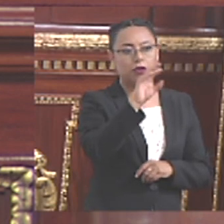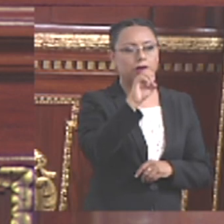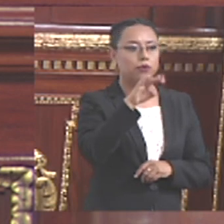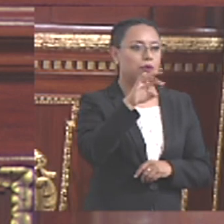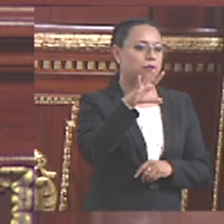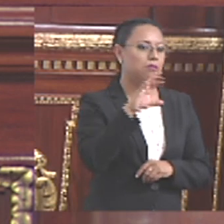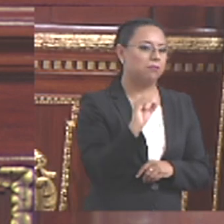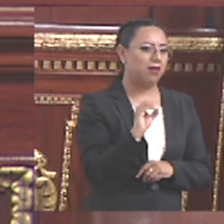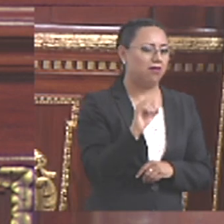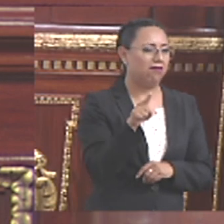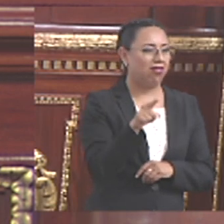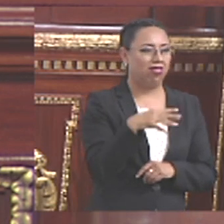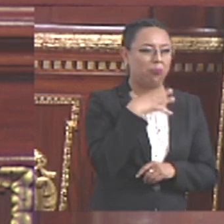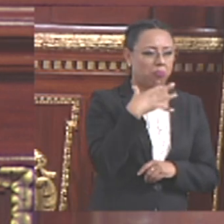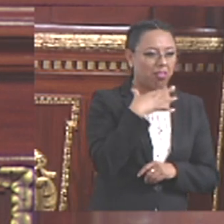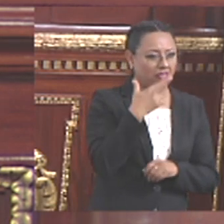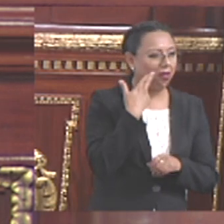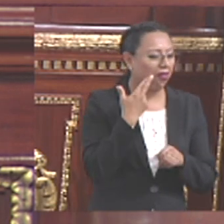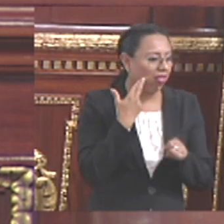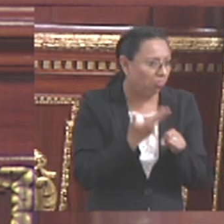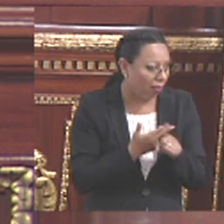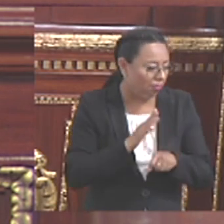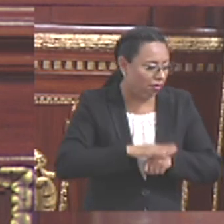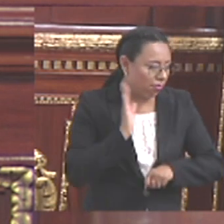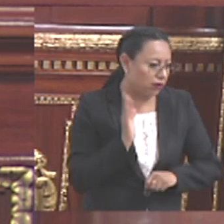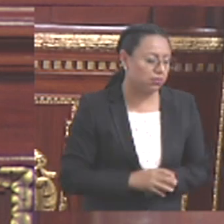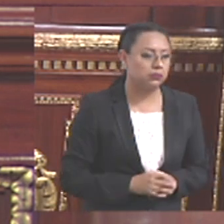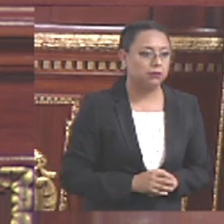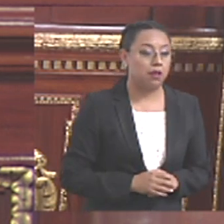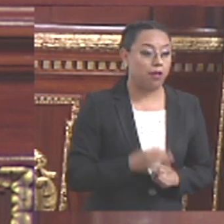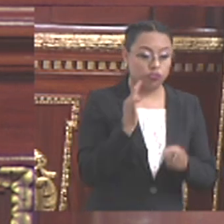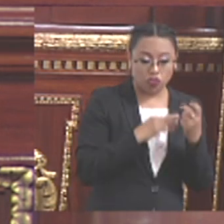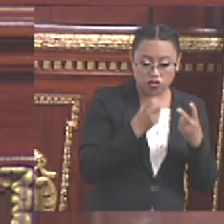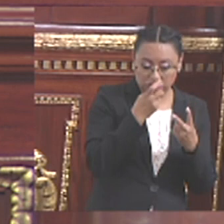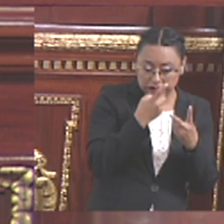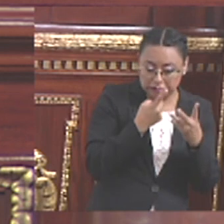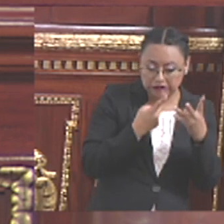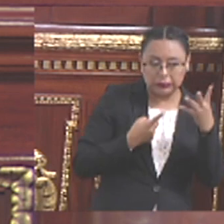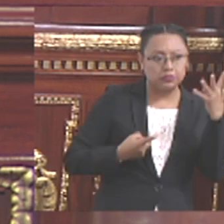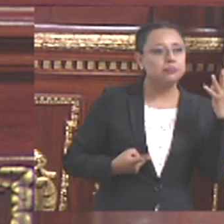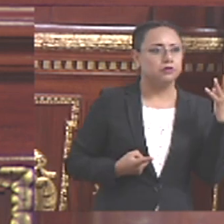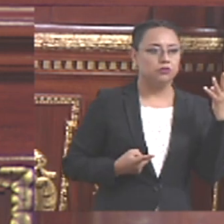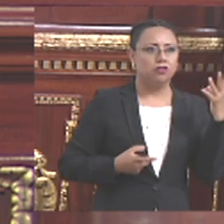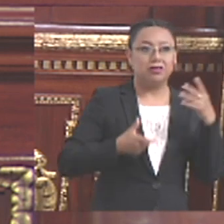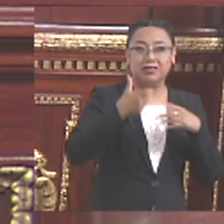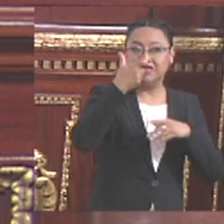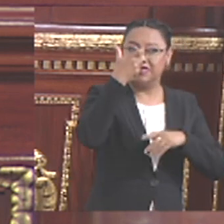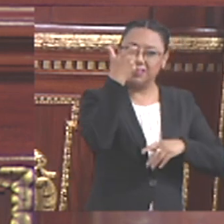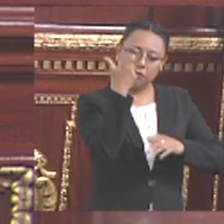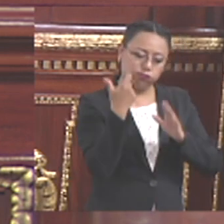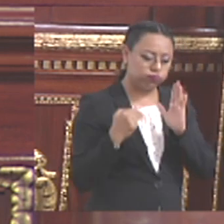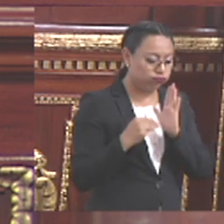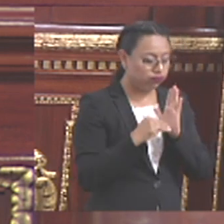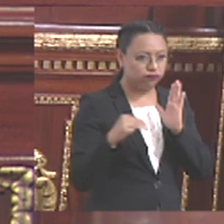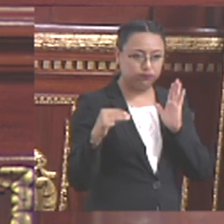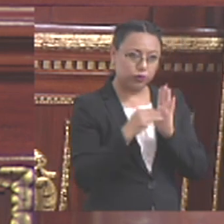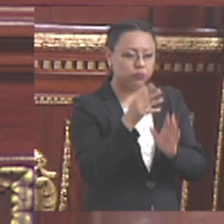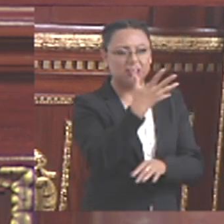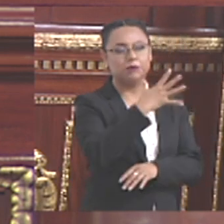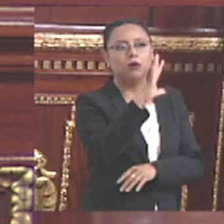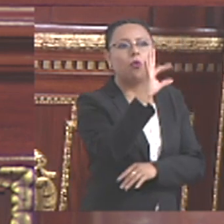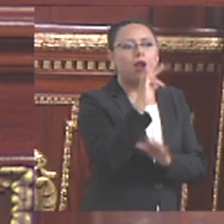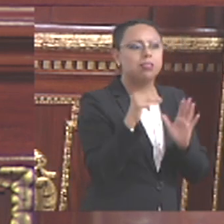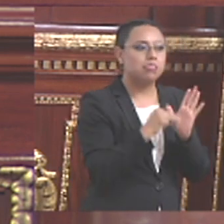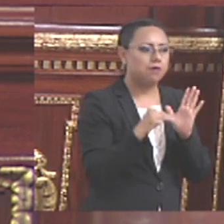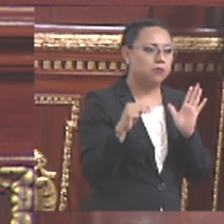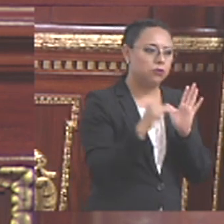Se les señala a todos estos rufianes del desvío millonario de más de 40 millones de pesos